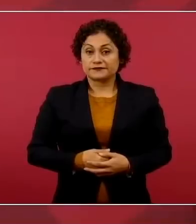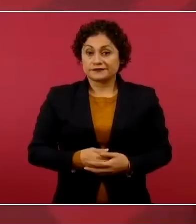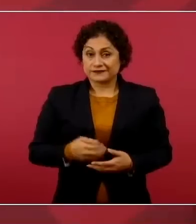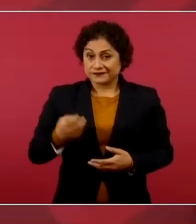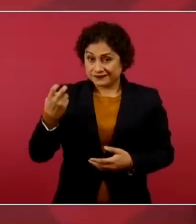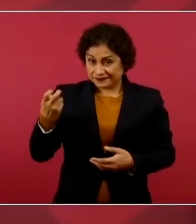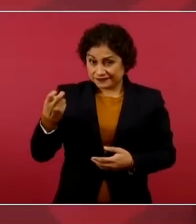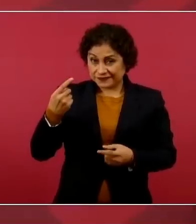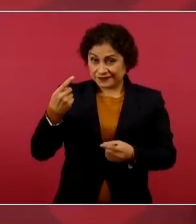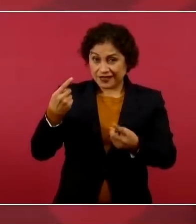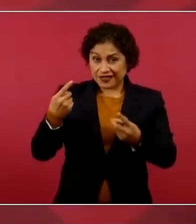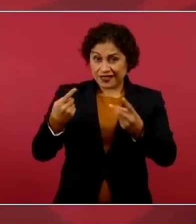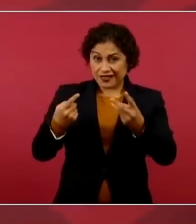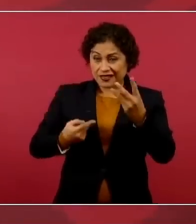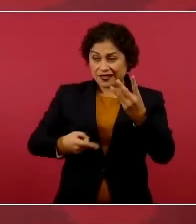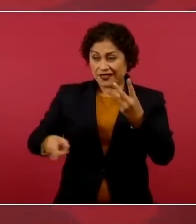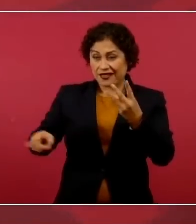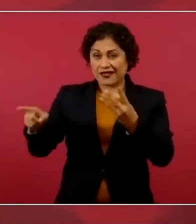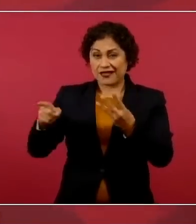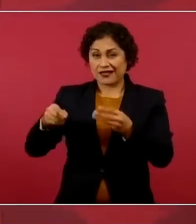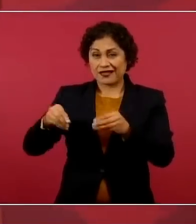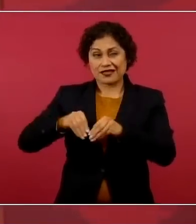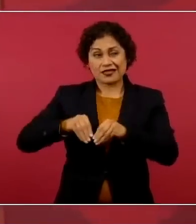Puras mentiras,